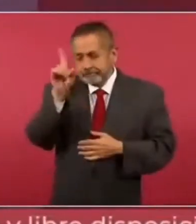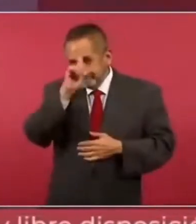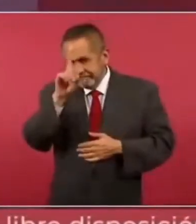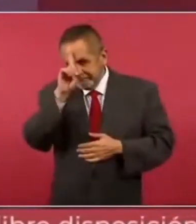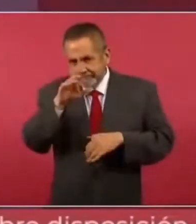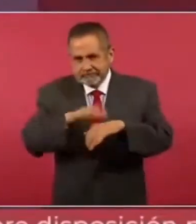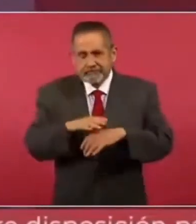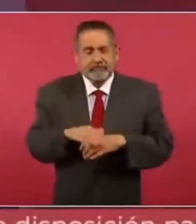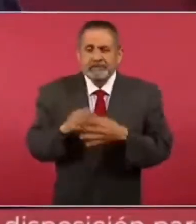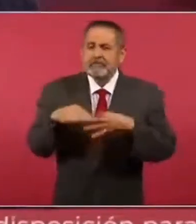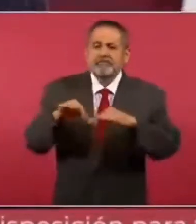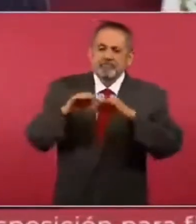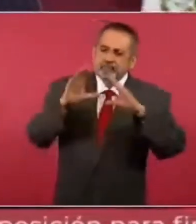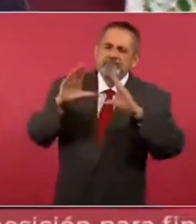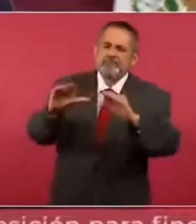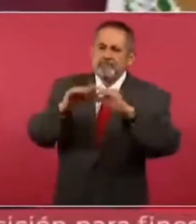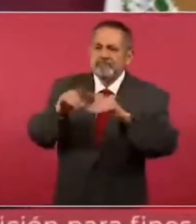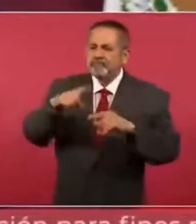dejar de moralizar